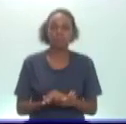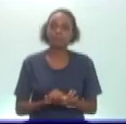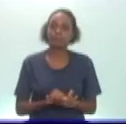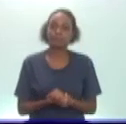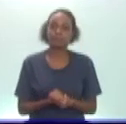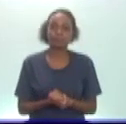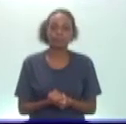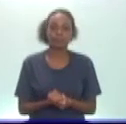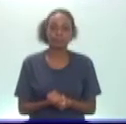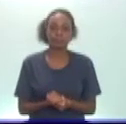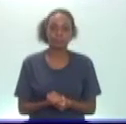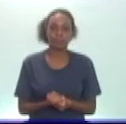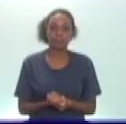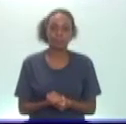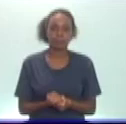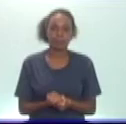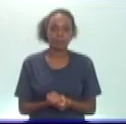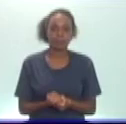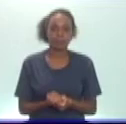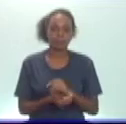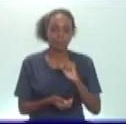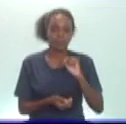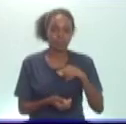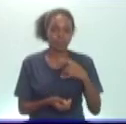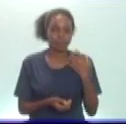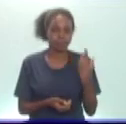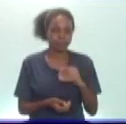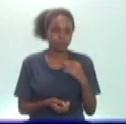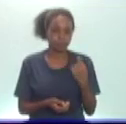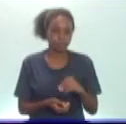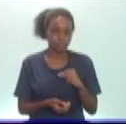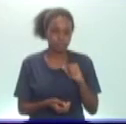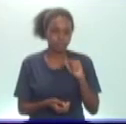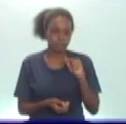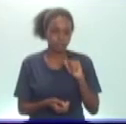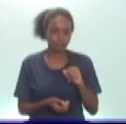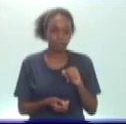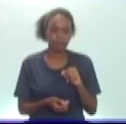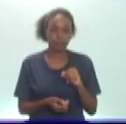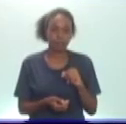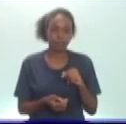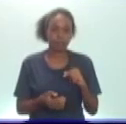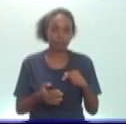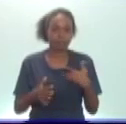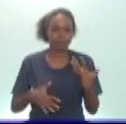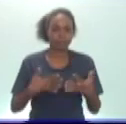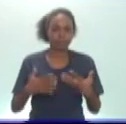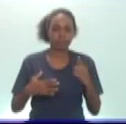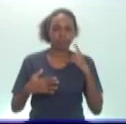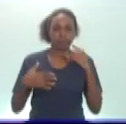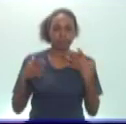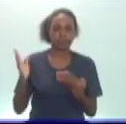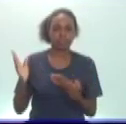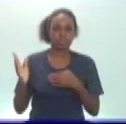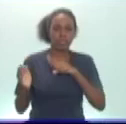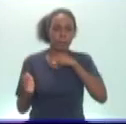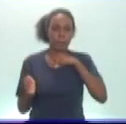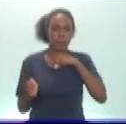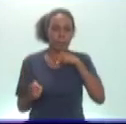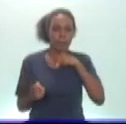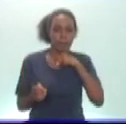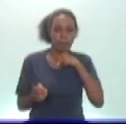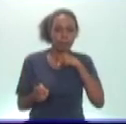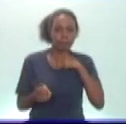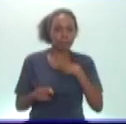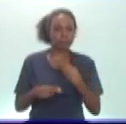Fíjense en este primer ejercicio que el problema nos plantea que para agasajar a las madres se han